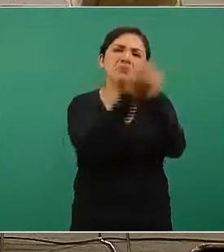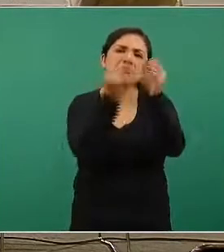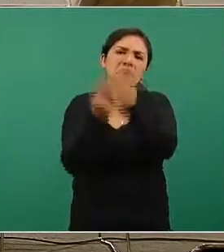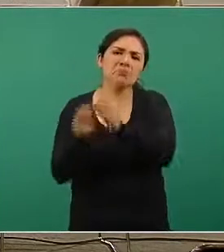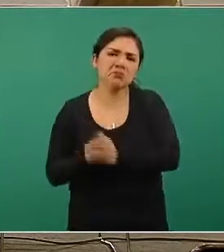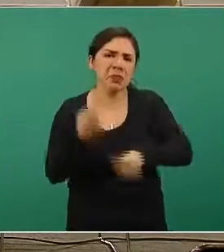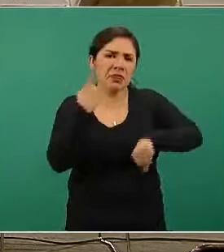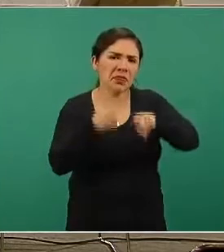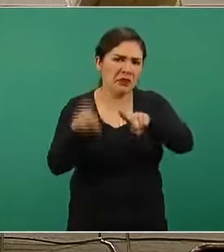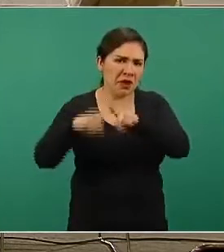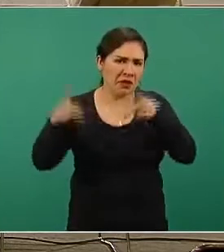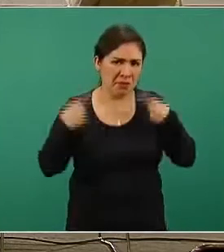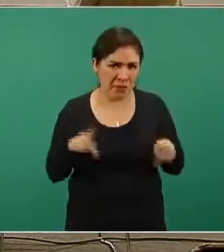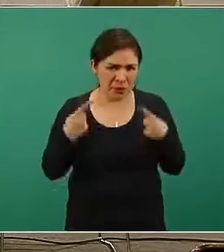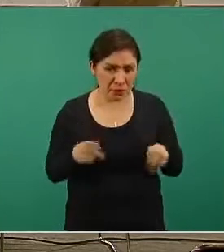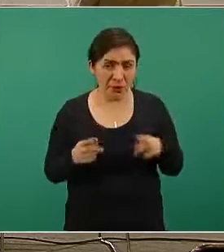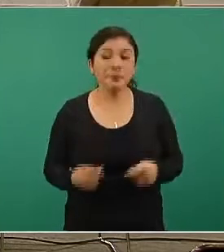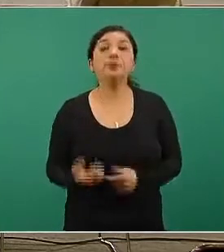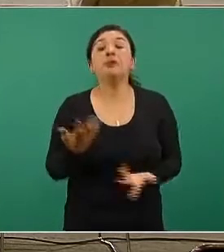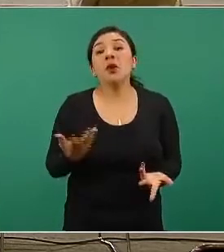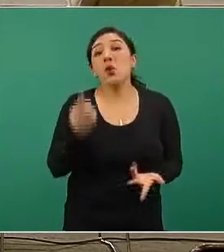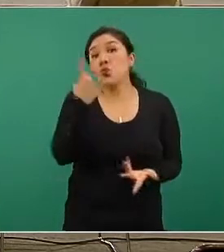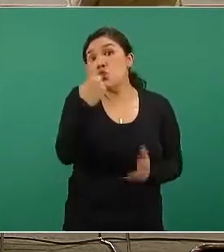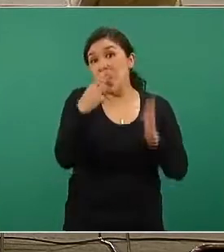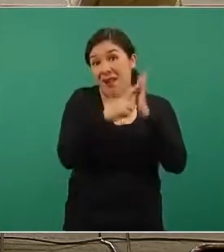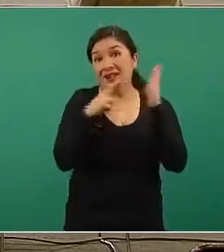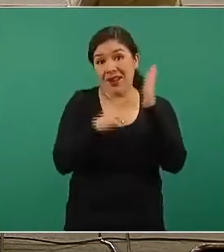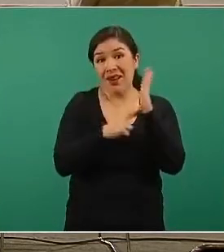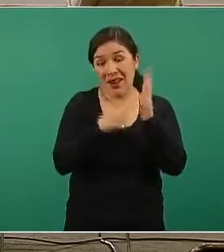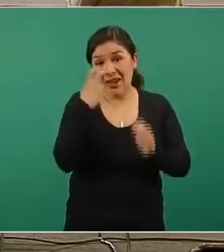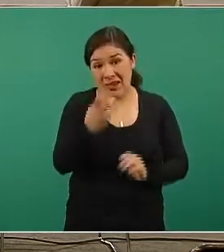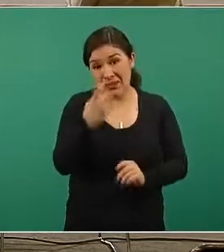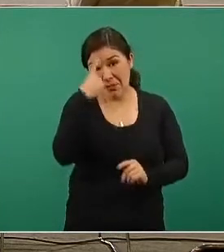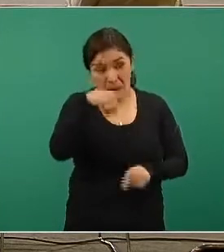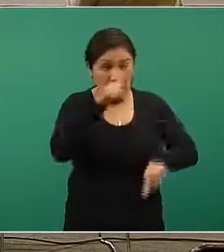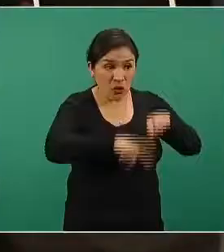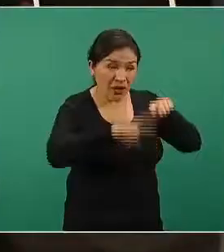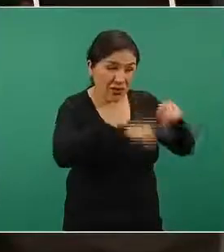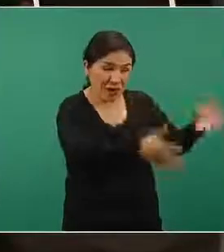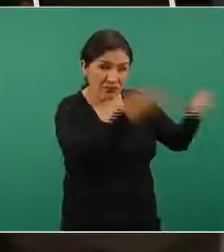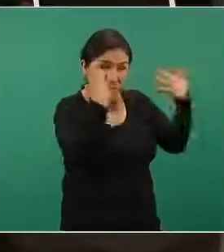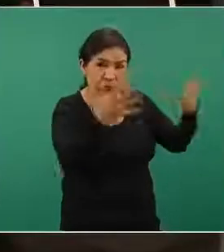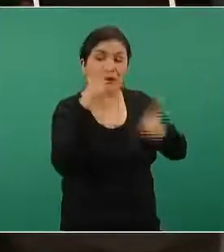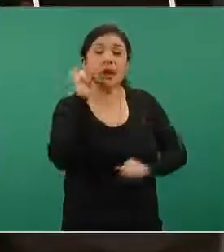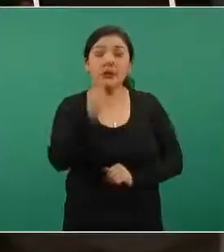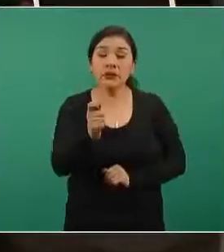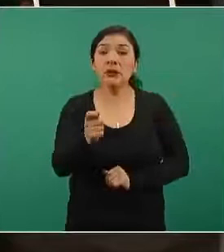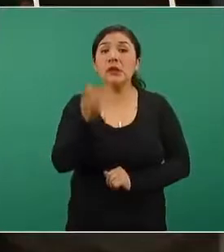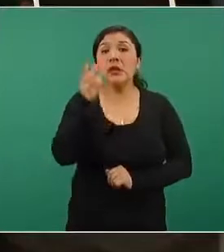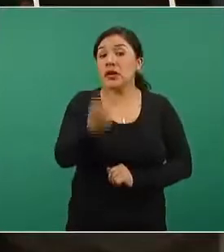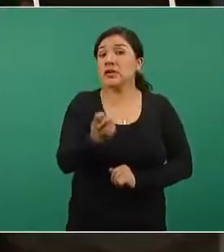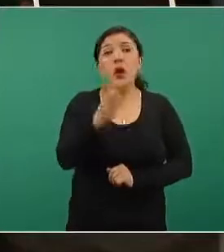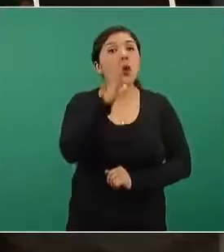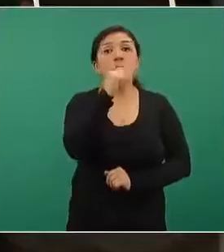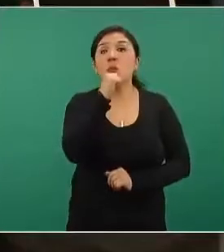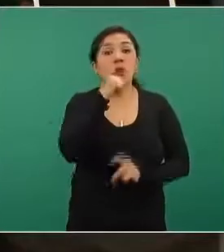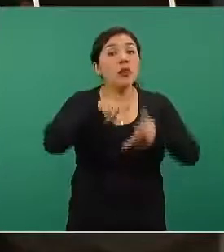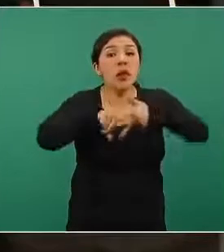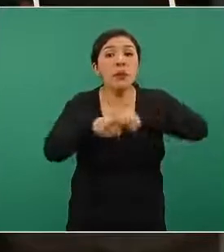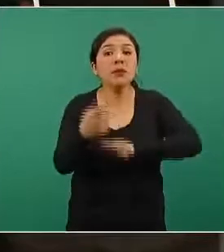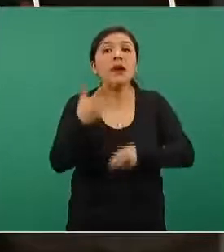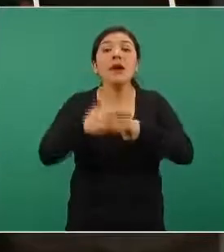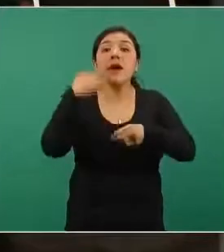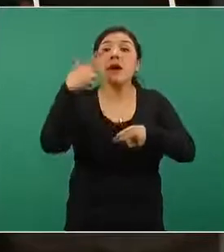otras personas. Una de las principales reglas de reconversión es precisamente que esta no se puede iniciar